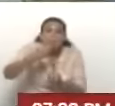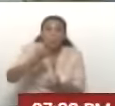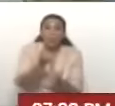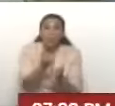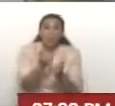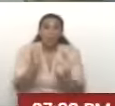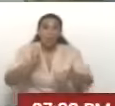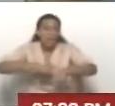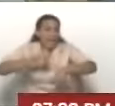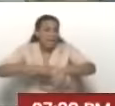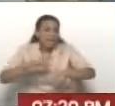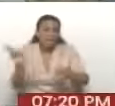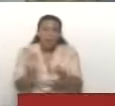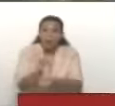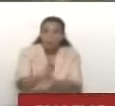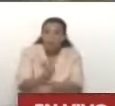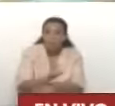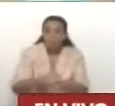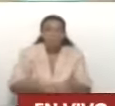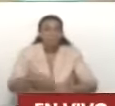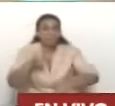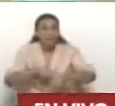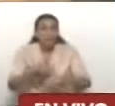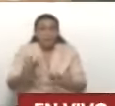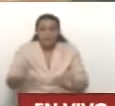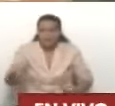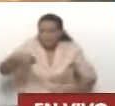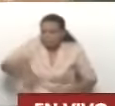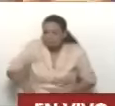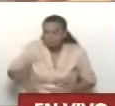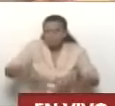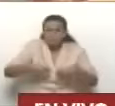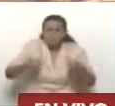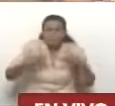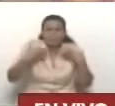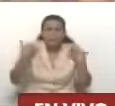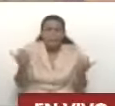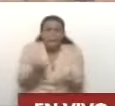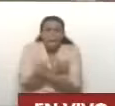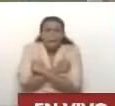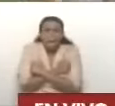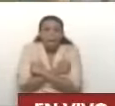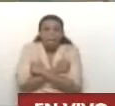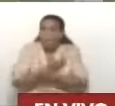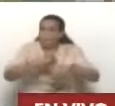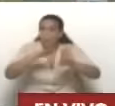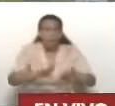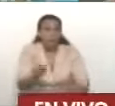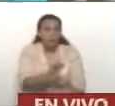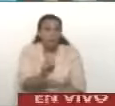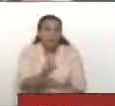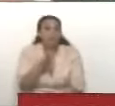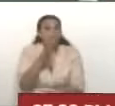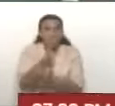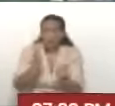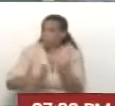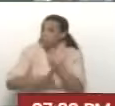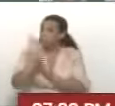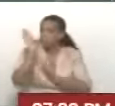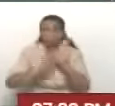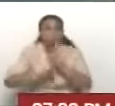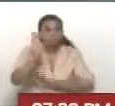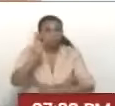en tiempos de guerra económica, sin medio en el bolsillo, pero no paramos al país. Fuimos para